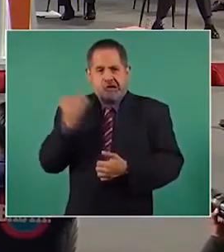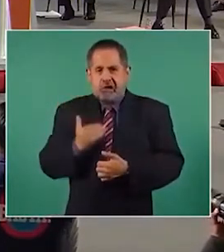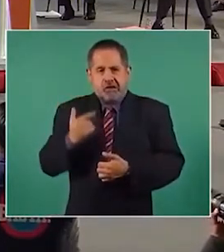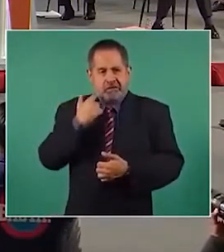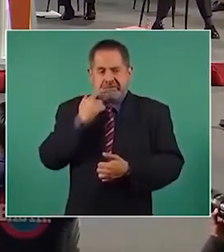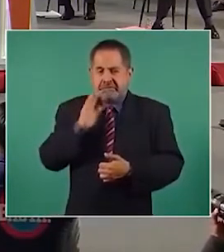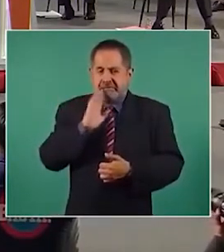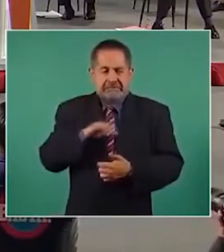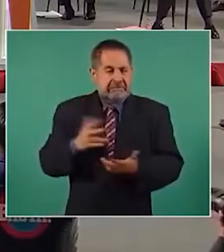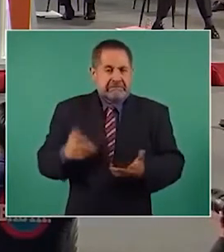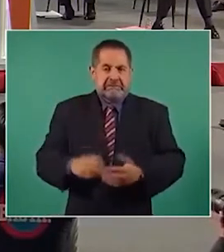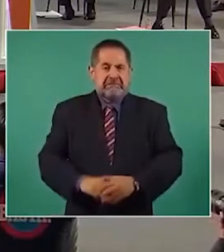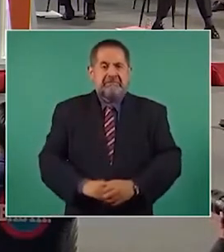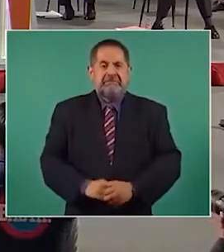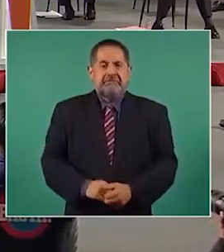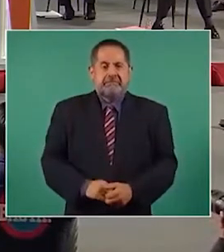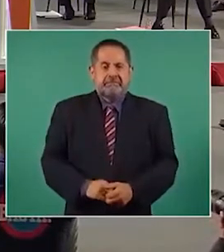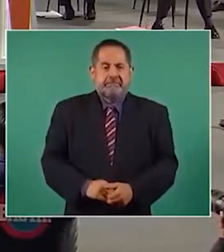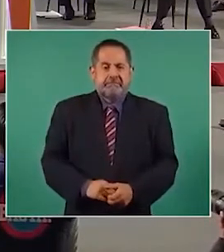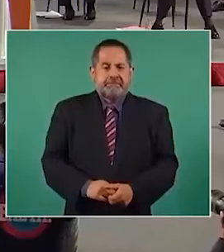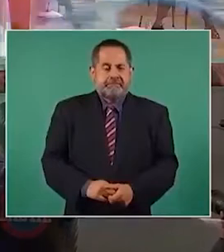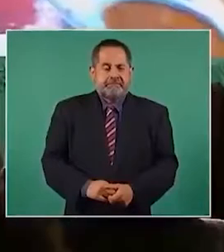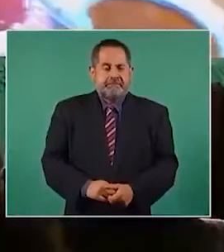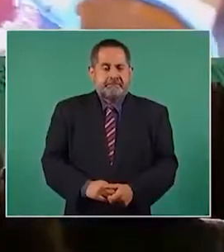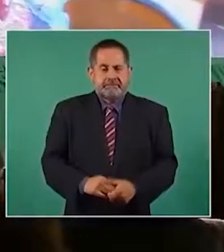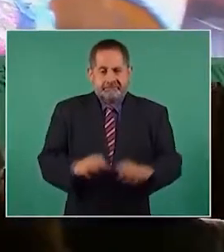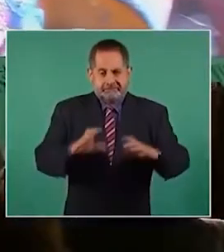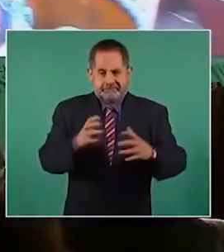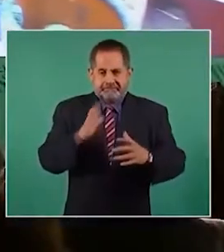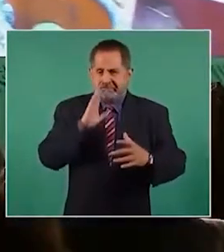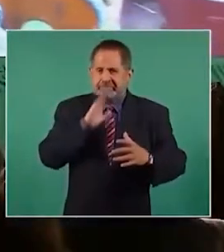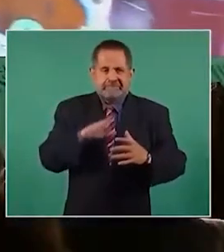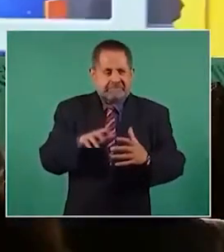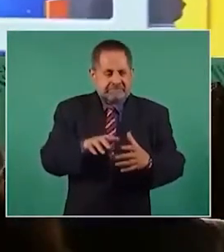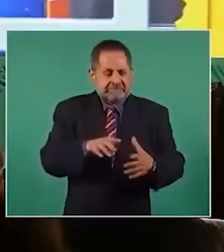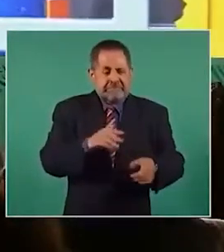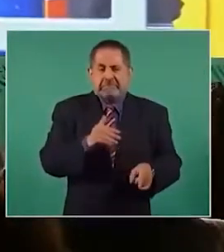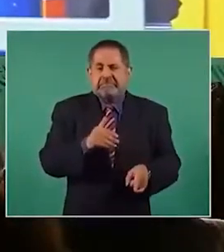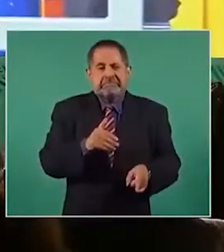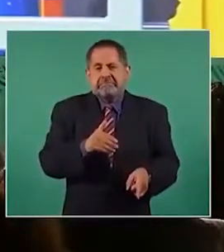recogimos. Se pueden dar cuenta del mal estado en que se encuentran.